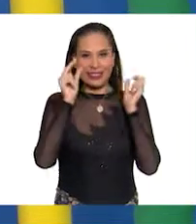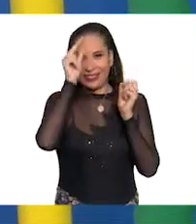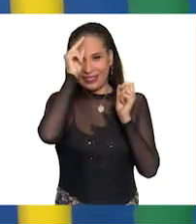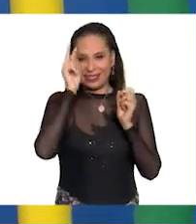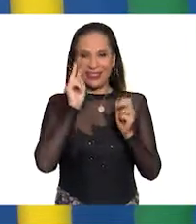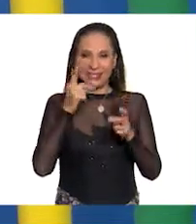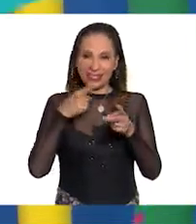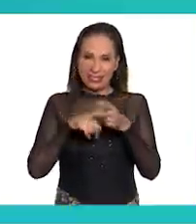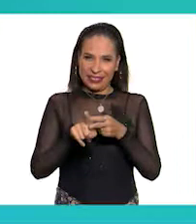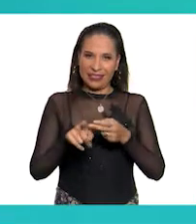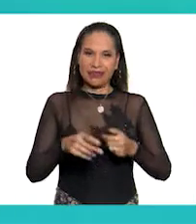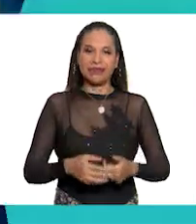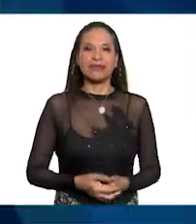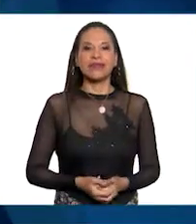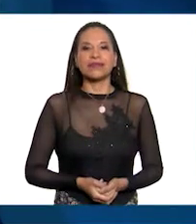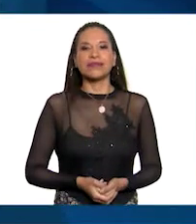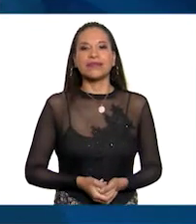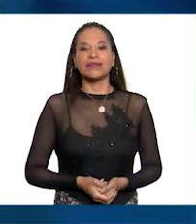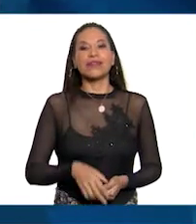y comenzamos.